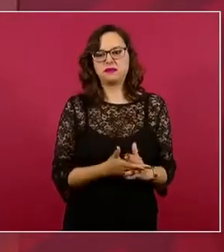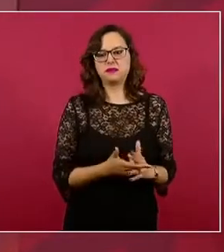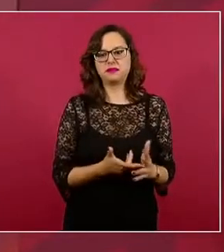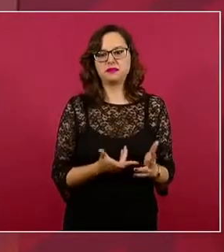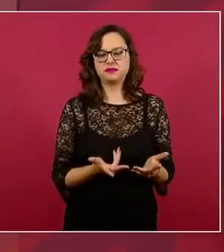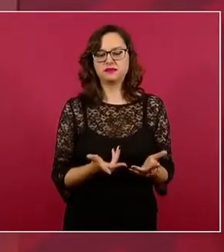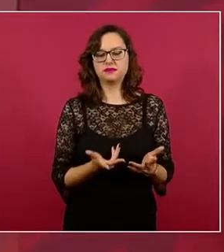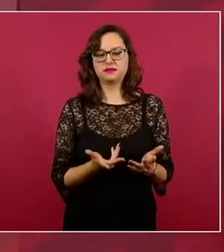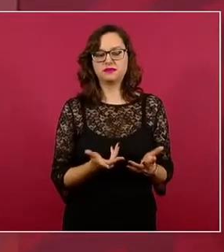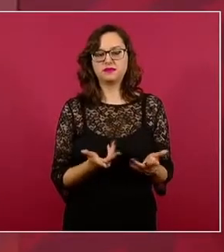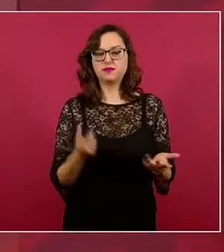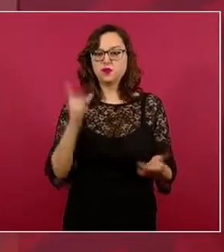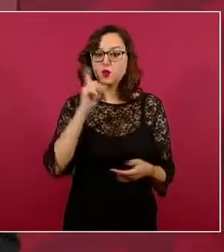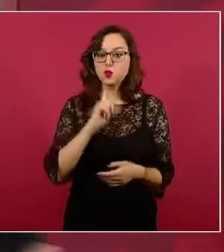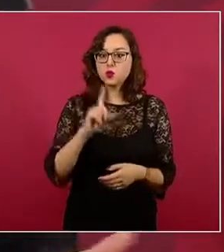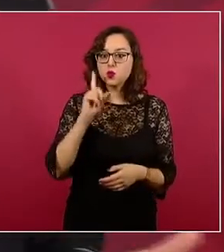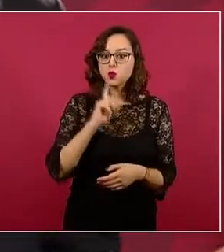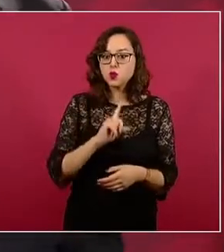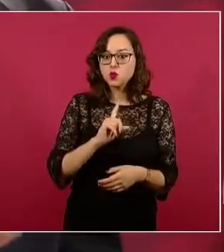Y la señora